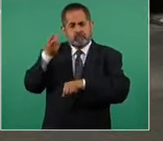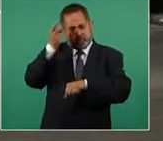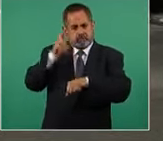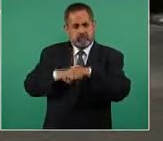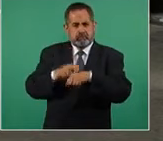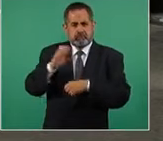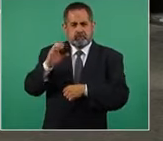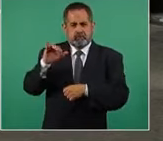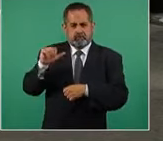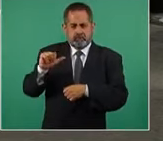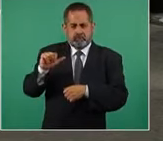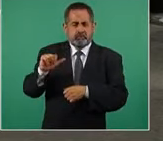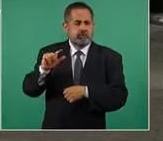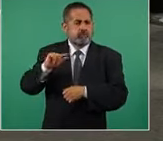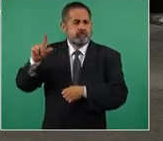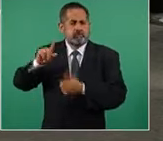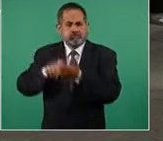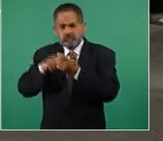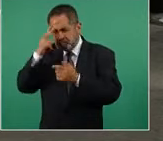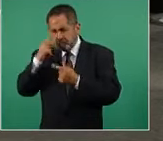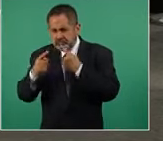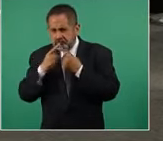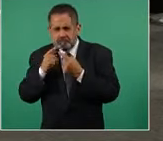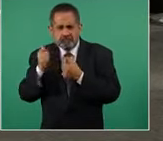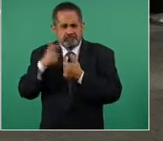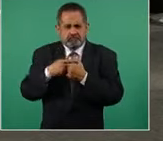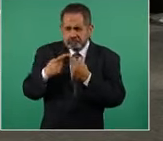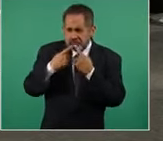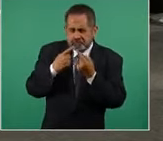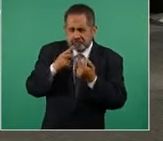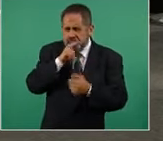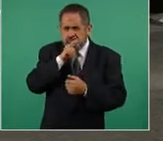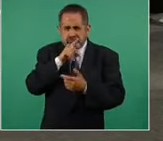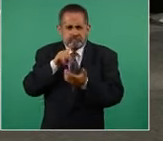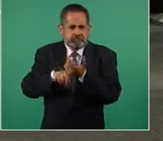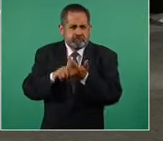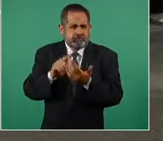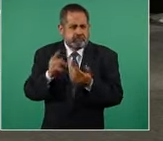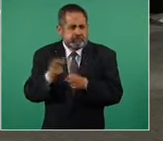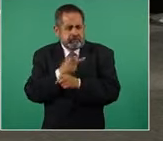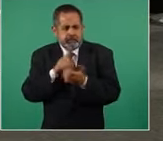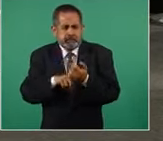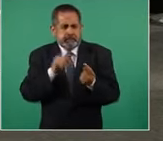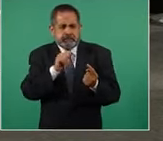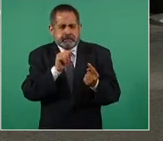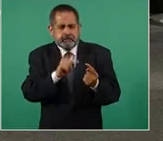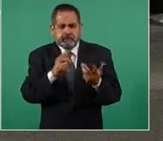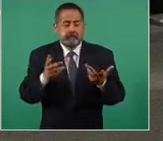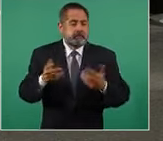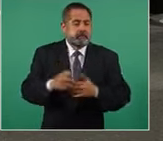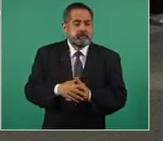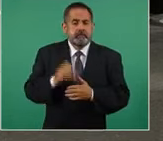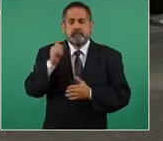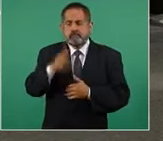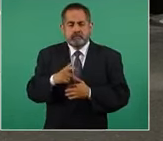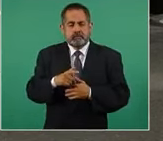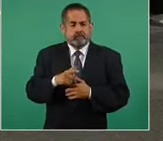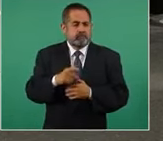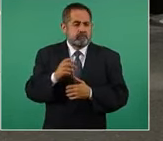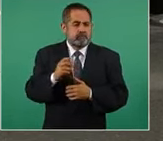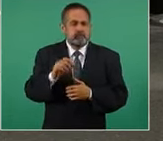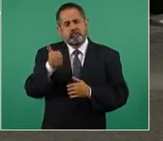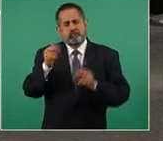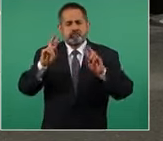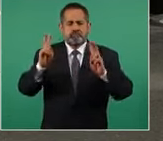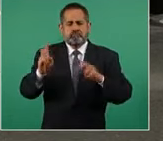funcionarios mexicanos? ¿Si hubo alguna inquietud, alguna preocupación de este funcionario estadounidense, y si hubo oportunidad de tratar otros